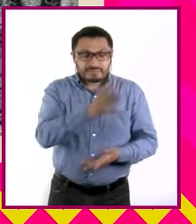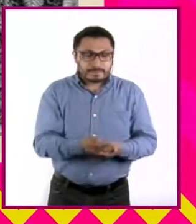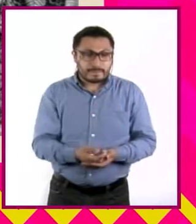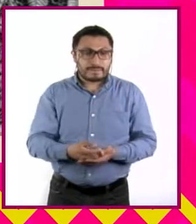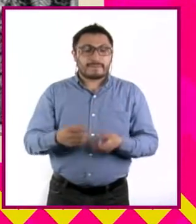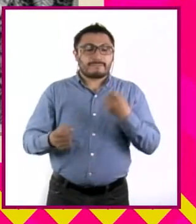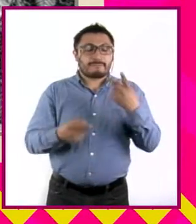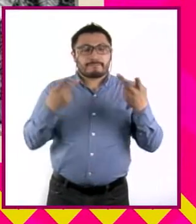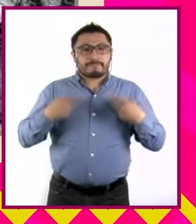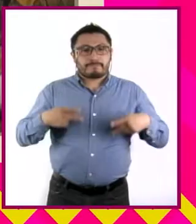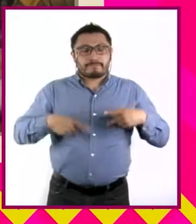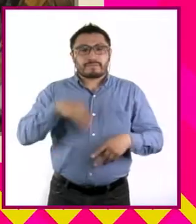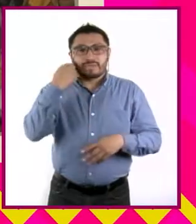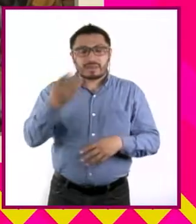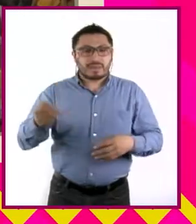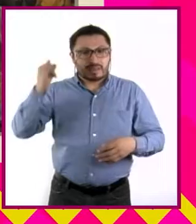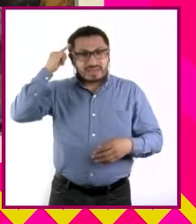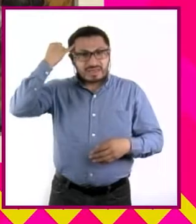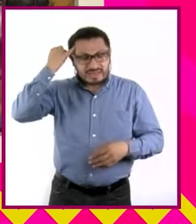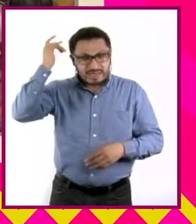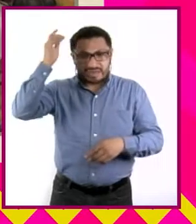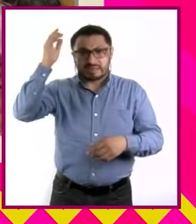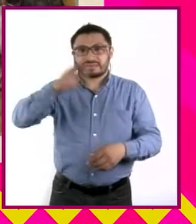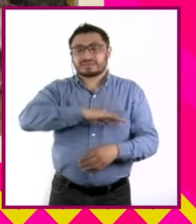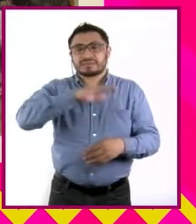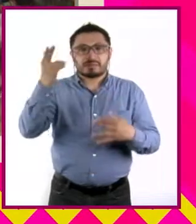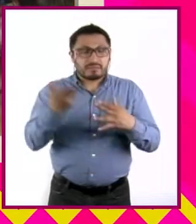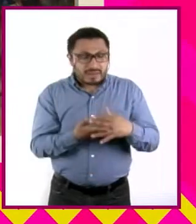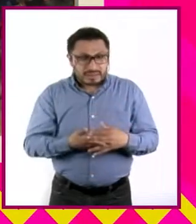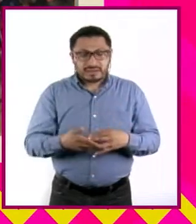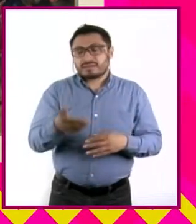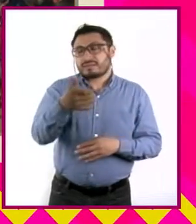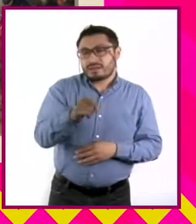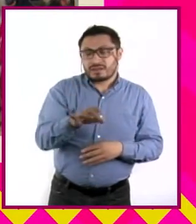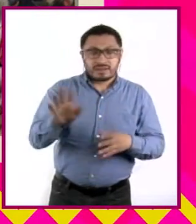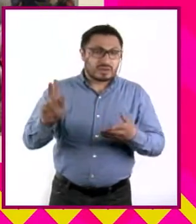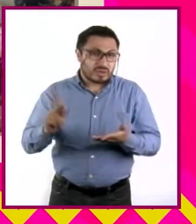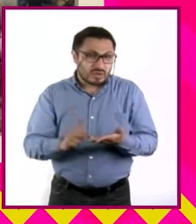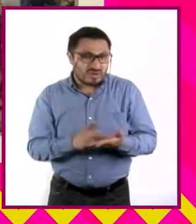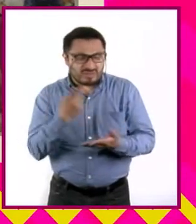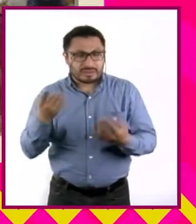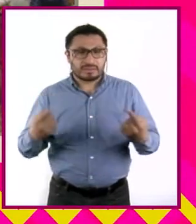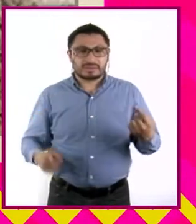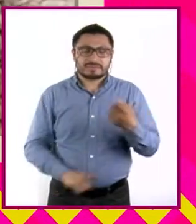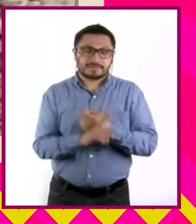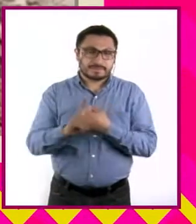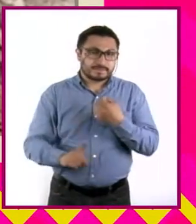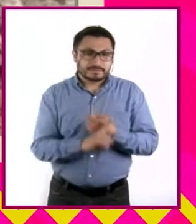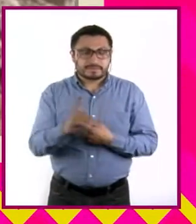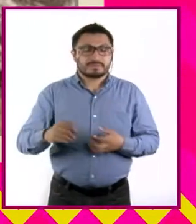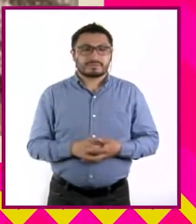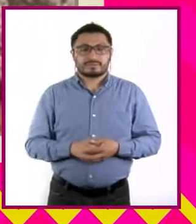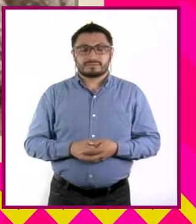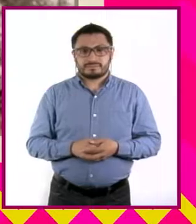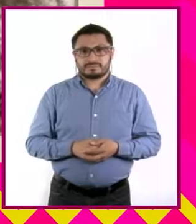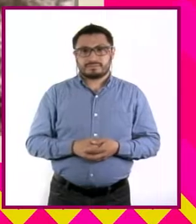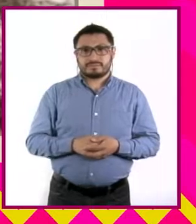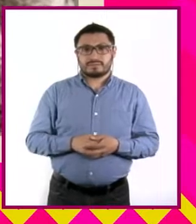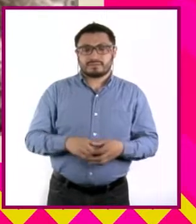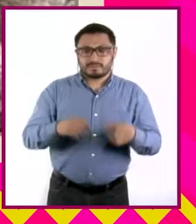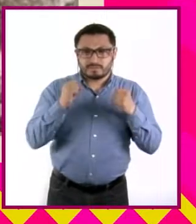este emblemático espacio que también atrae a mucho turismo. Precisamente ahí, a lo largo de la última década, se ha desatado